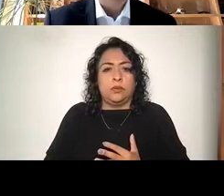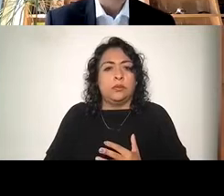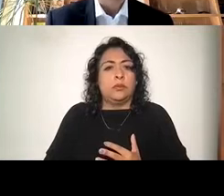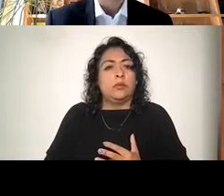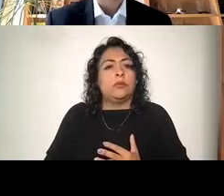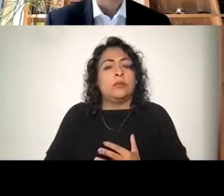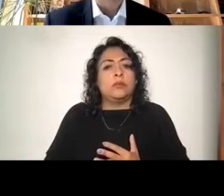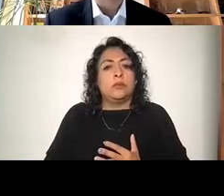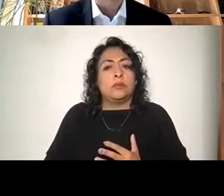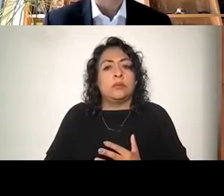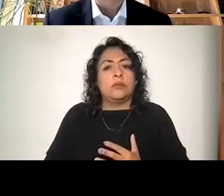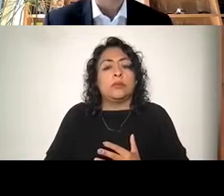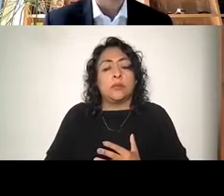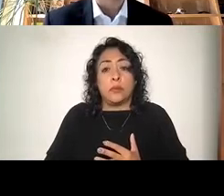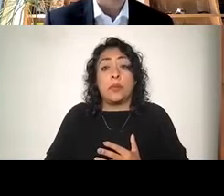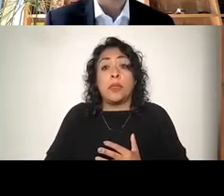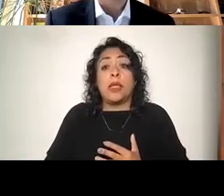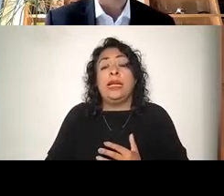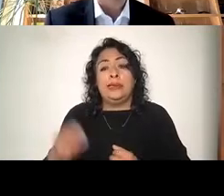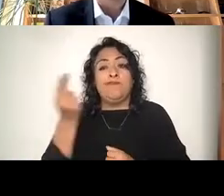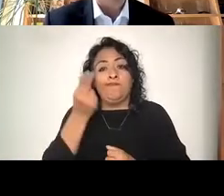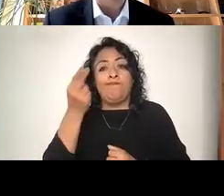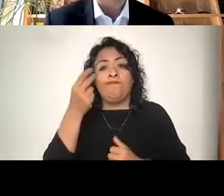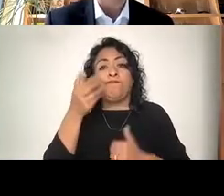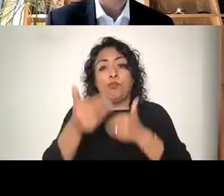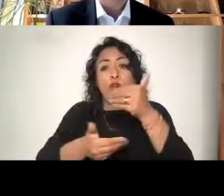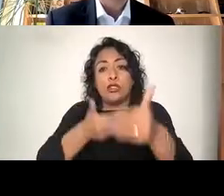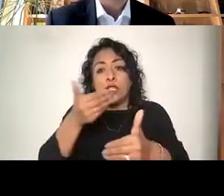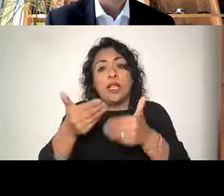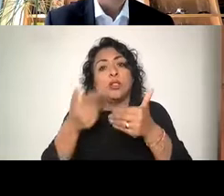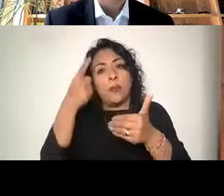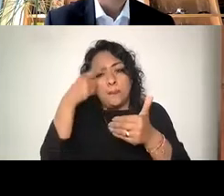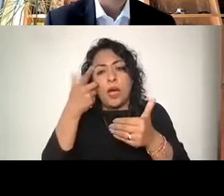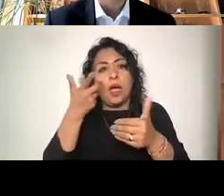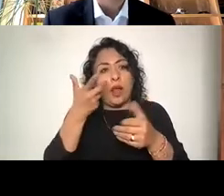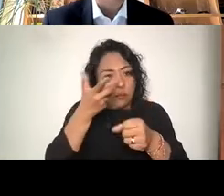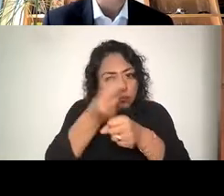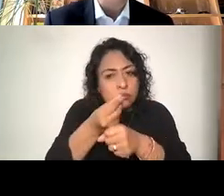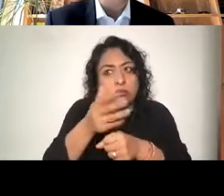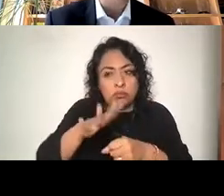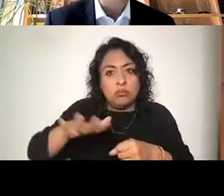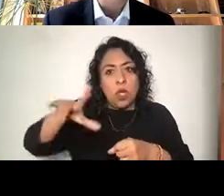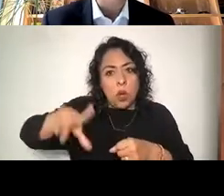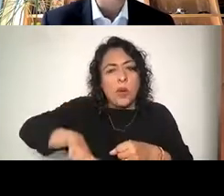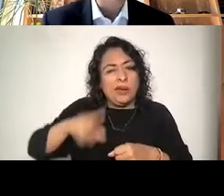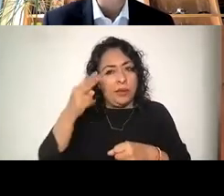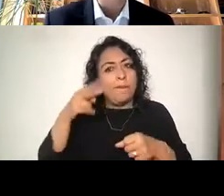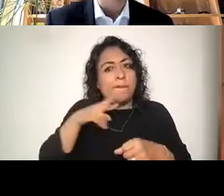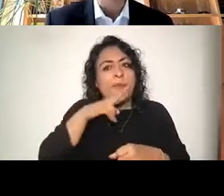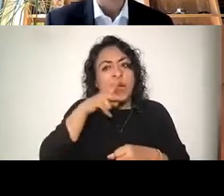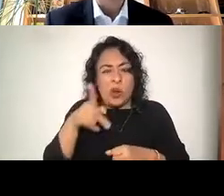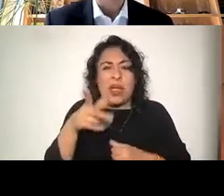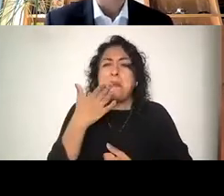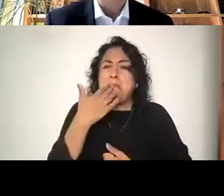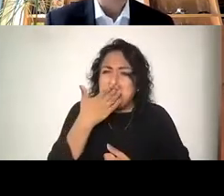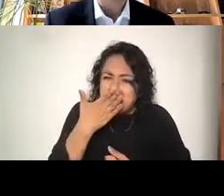Bueno, ¿cómo también necesitamos mejorar el proceso de incidencia pública? Creo que fue muy bueno que